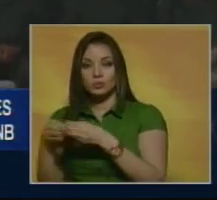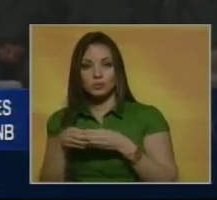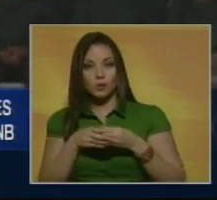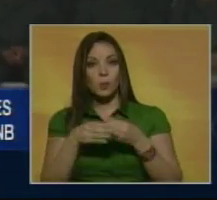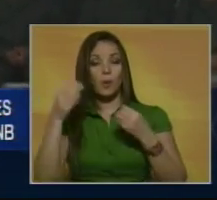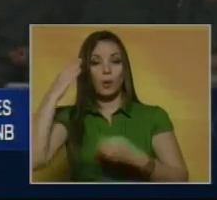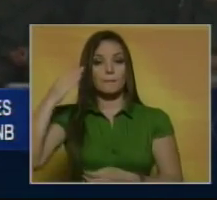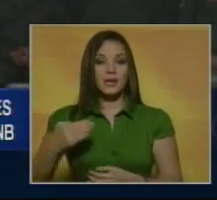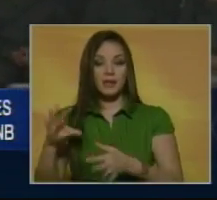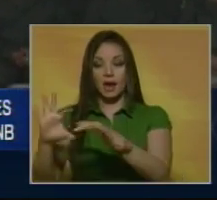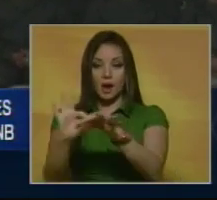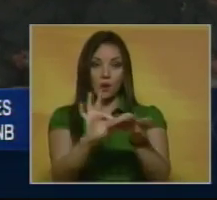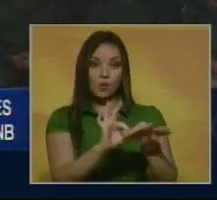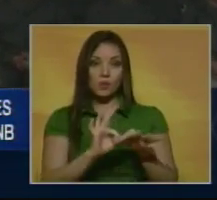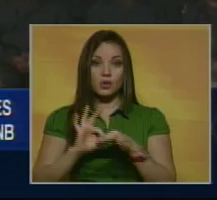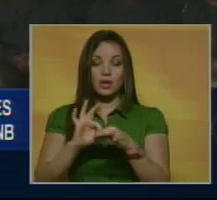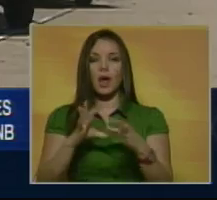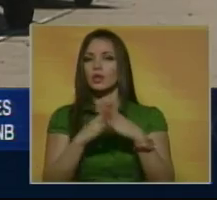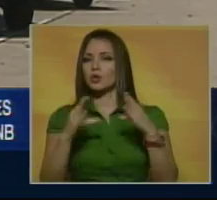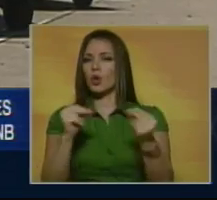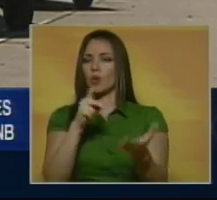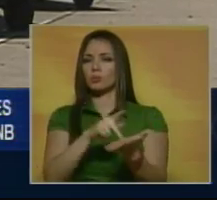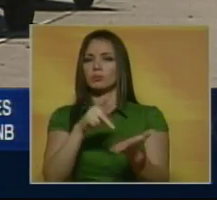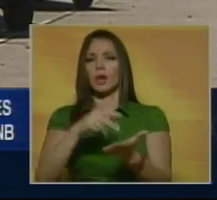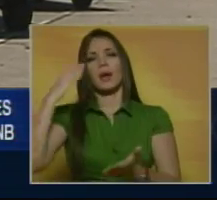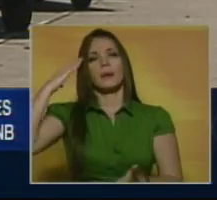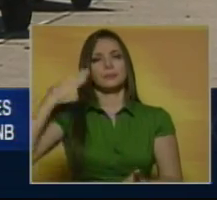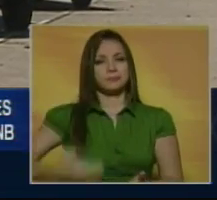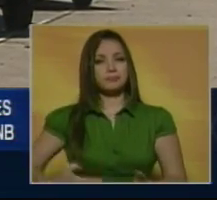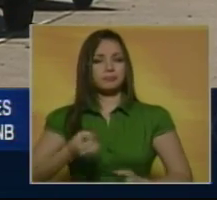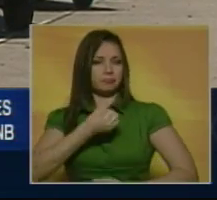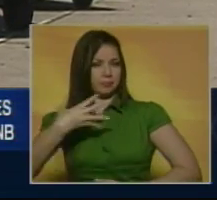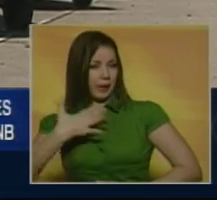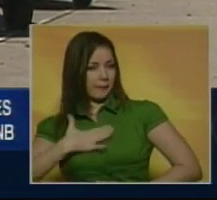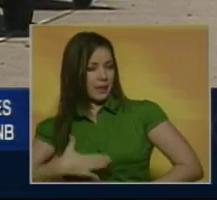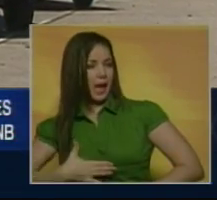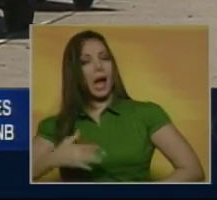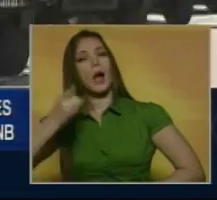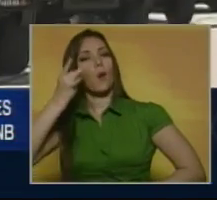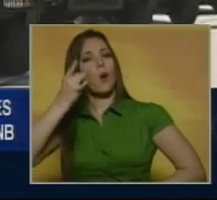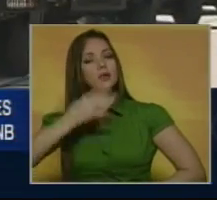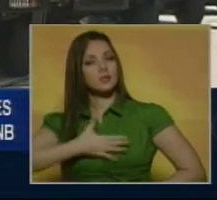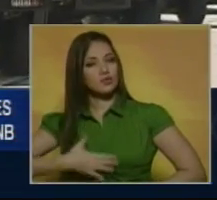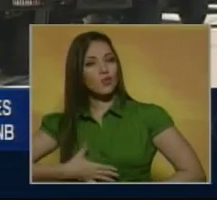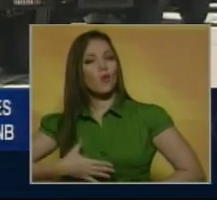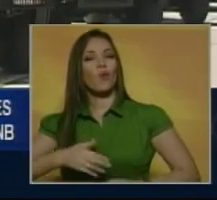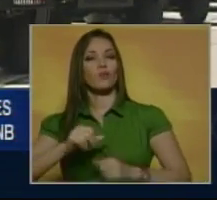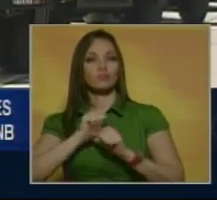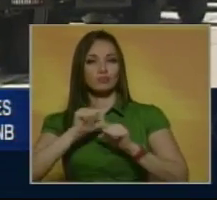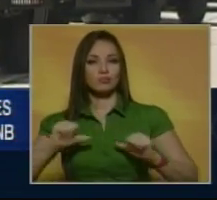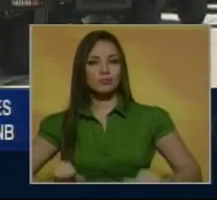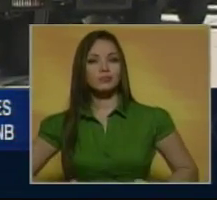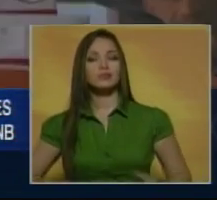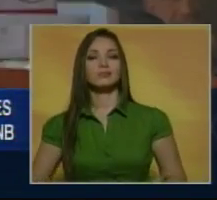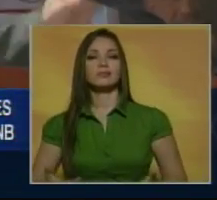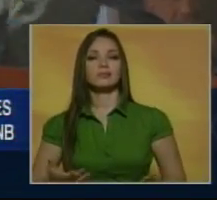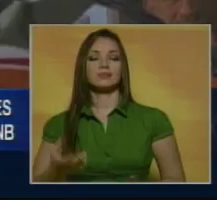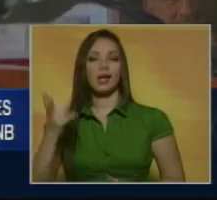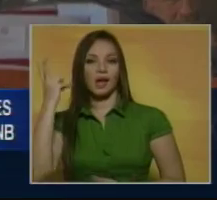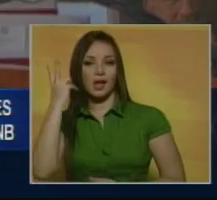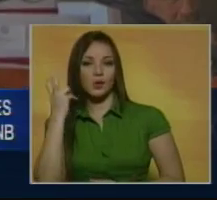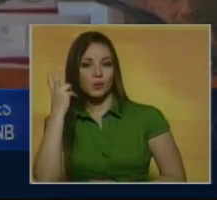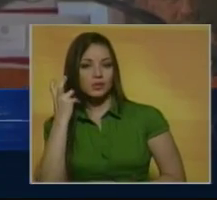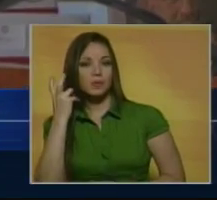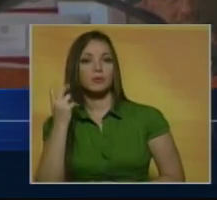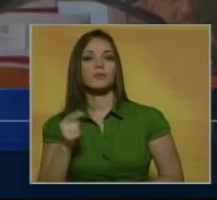militares conjuntas, donde participan todos los componentes de la Fuerza Armada Nacional en 4 regiones. Escuchemos. Y así como